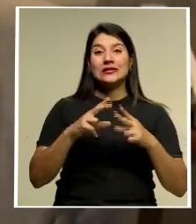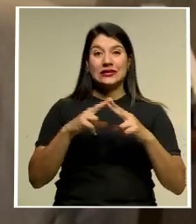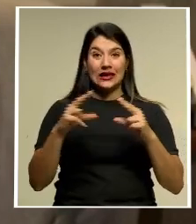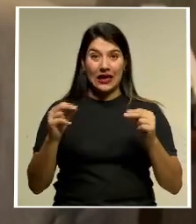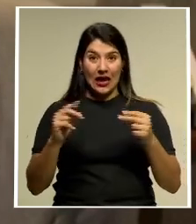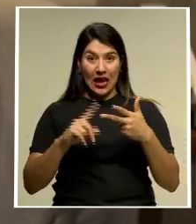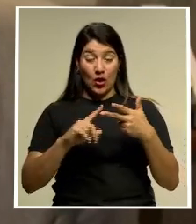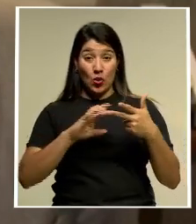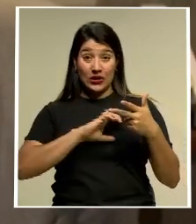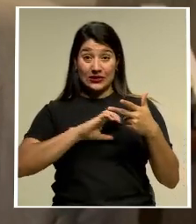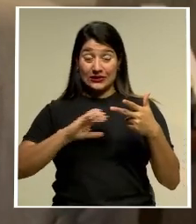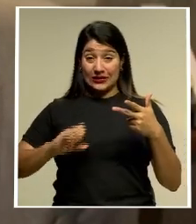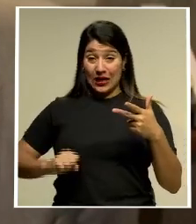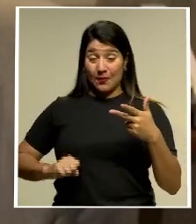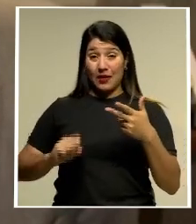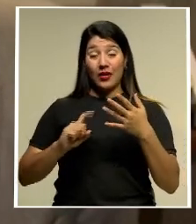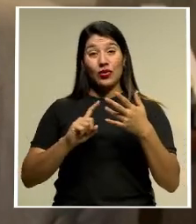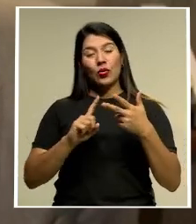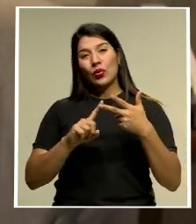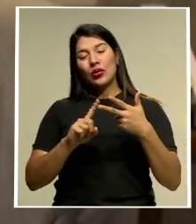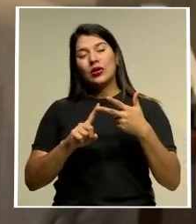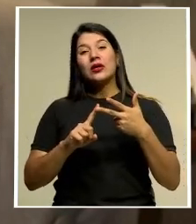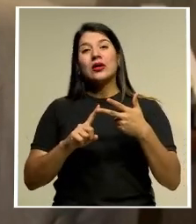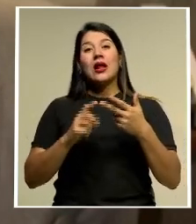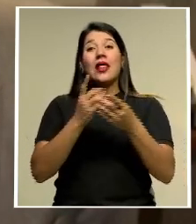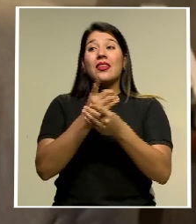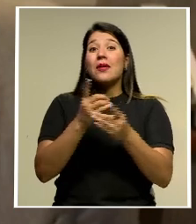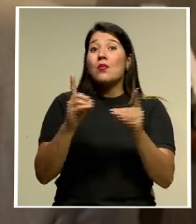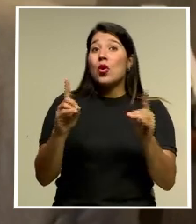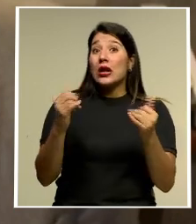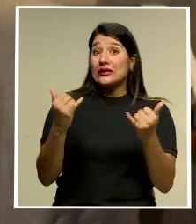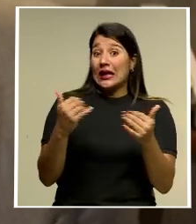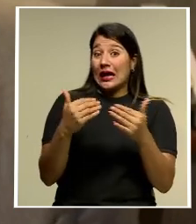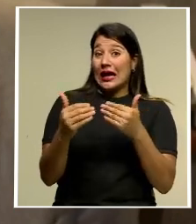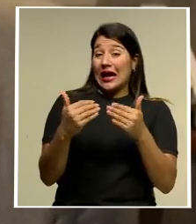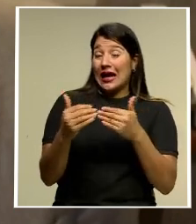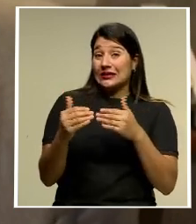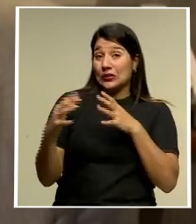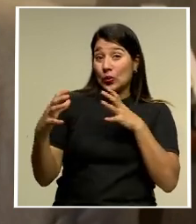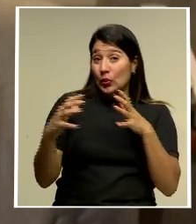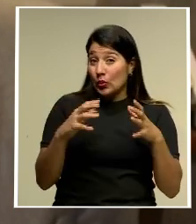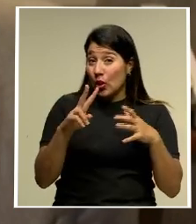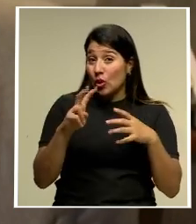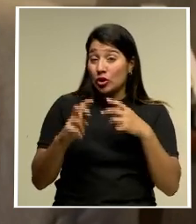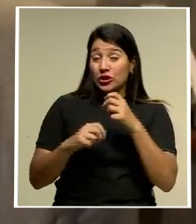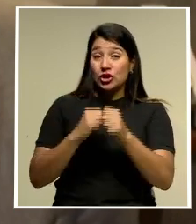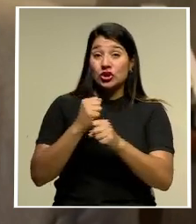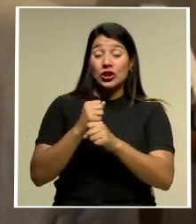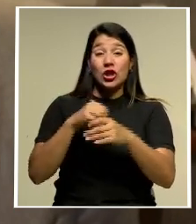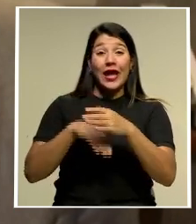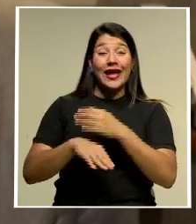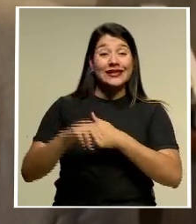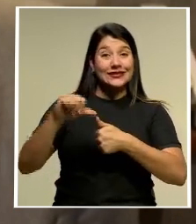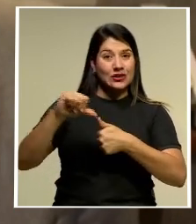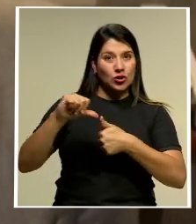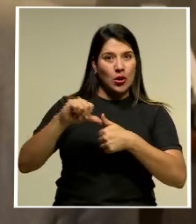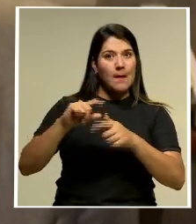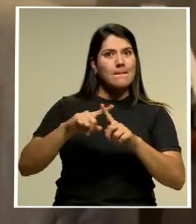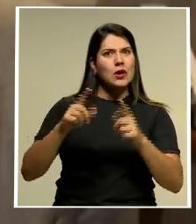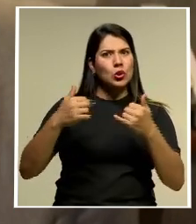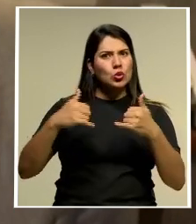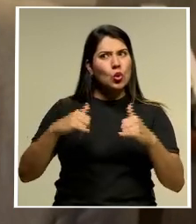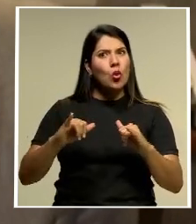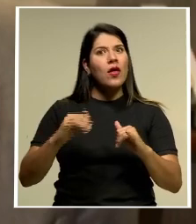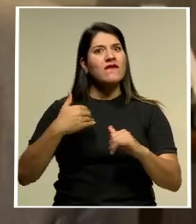El Salvador. La democracia está por cumplir 200 años en Centroamérica, pero aún hay